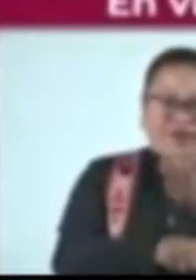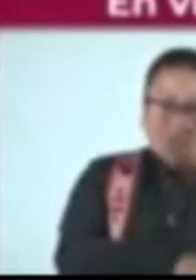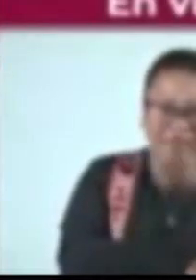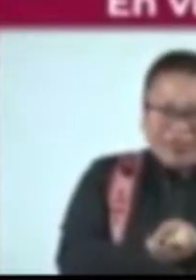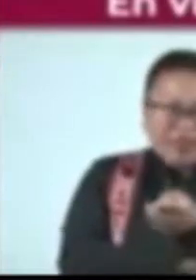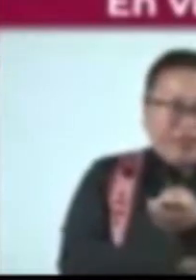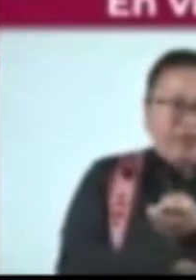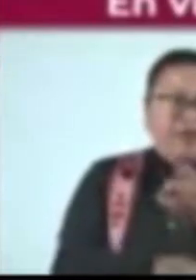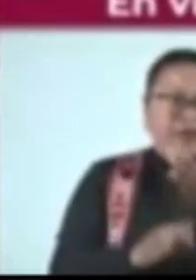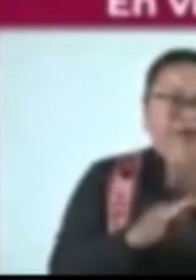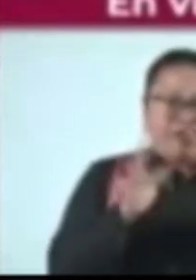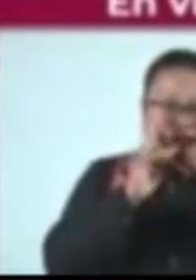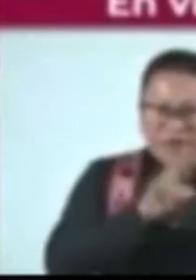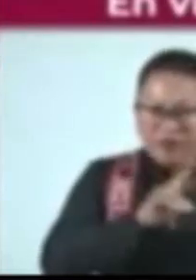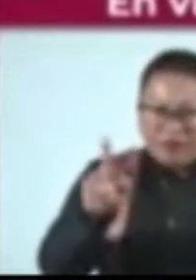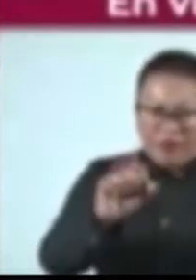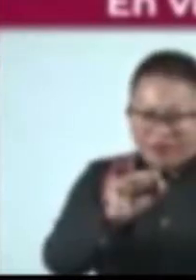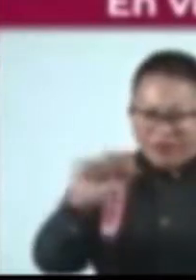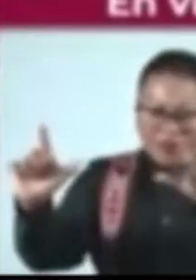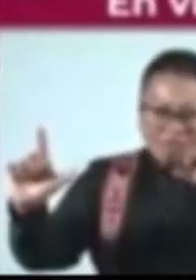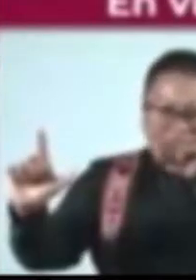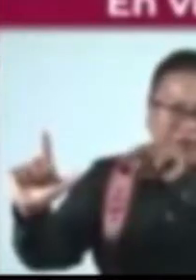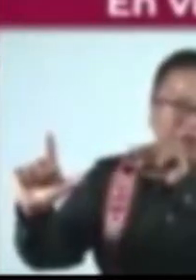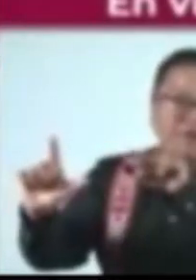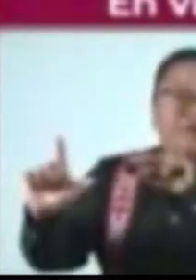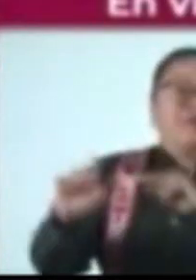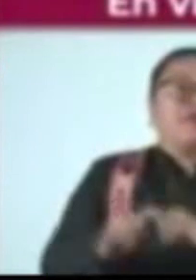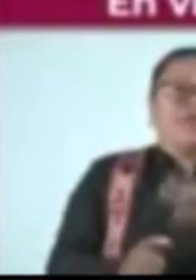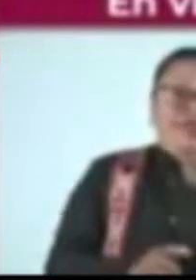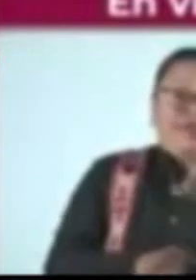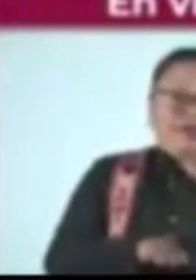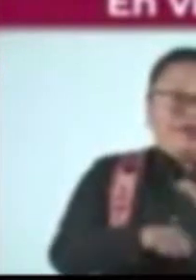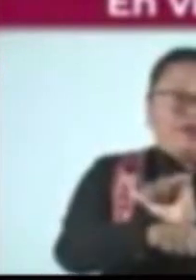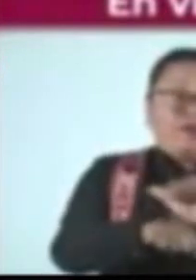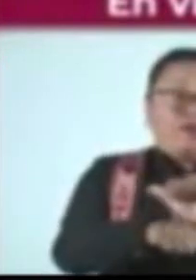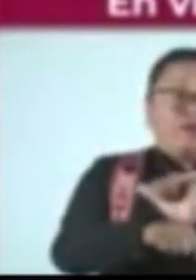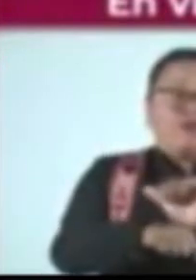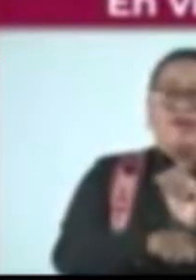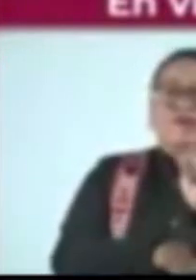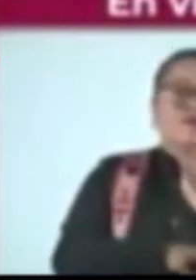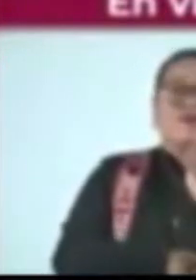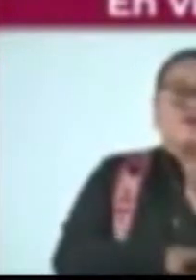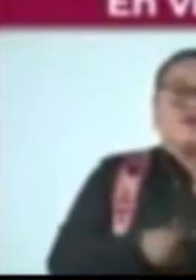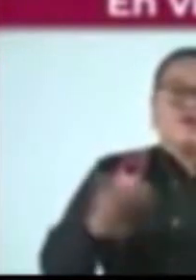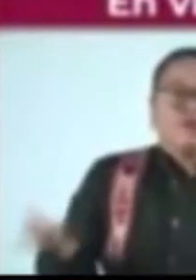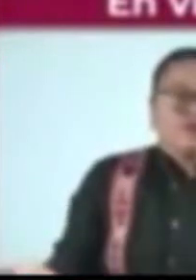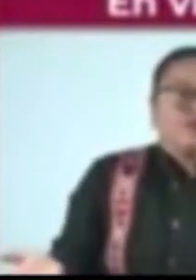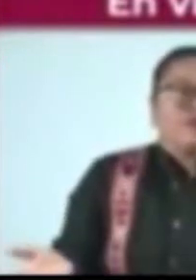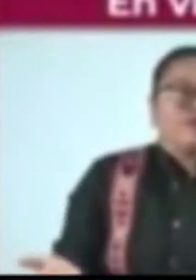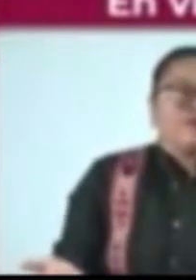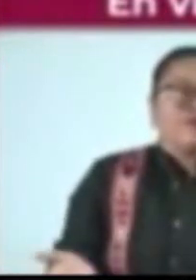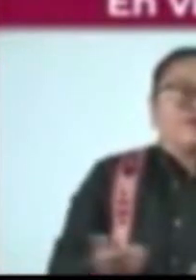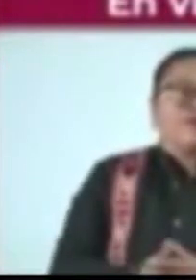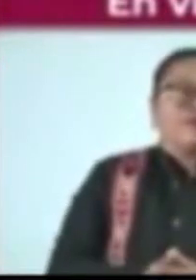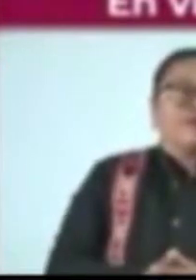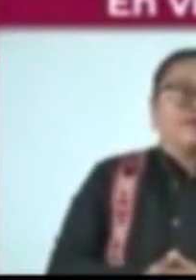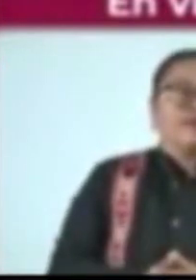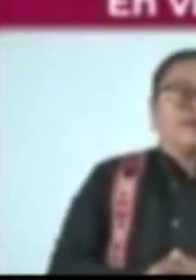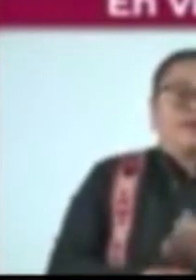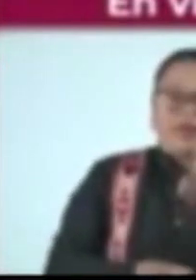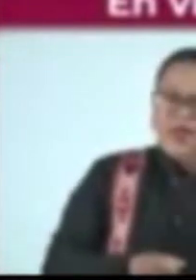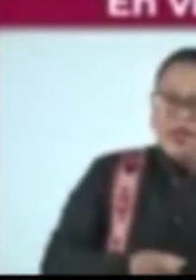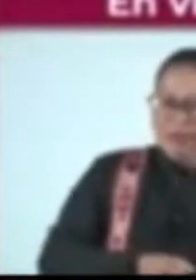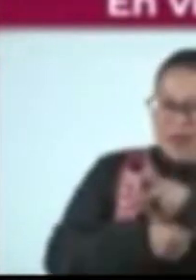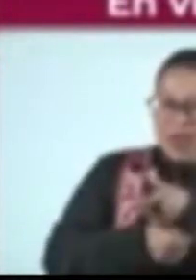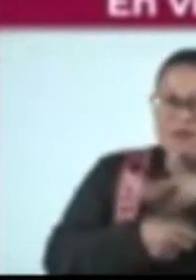Después de una lucha, ¿no?, de parte de la mamá de Vianey y colectivos, el domingo pasado la Fiscalía dio a conocer la aparición